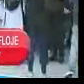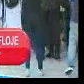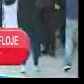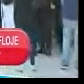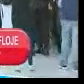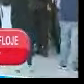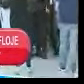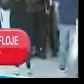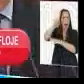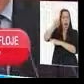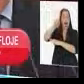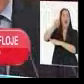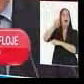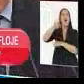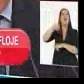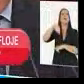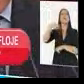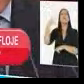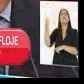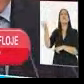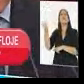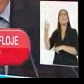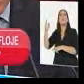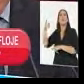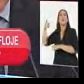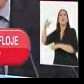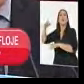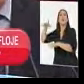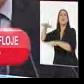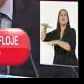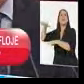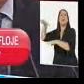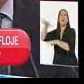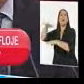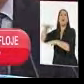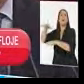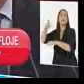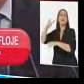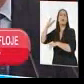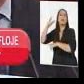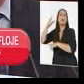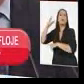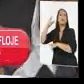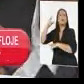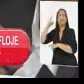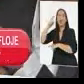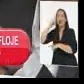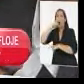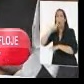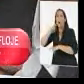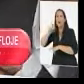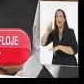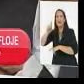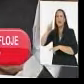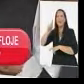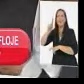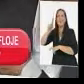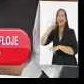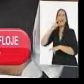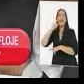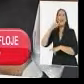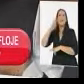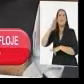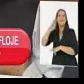un gobierno al que le falta ese timing necesario para sentir lo que le pasa a la gente y poder valorar